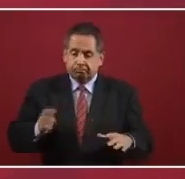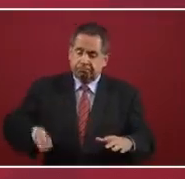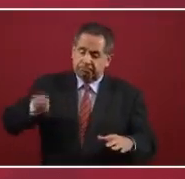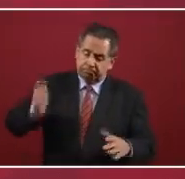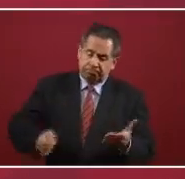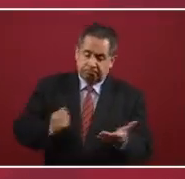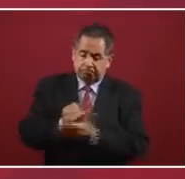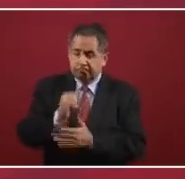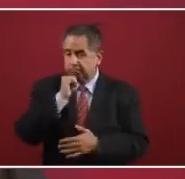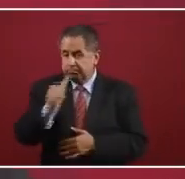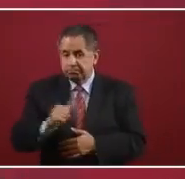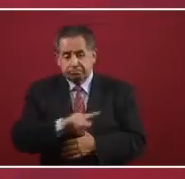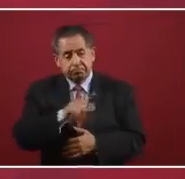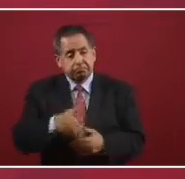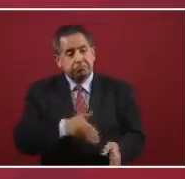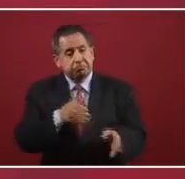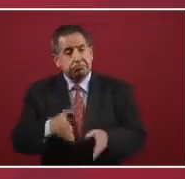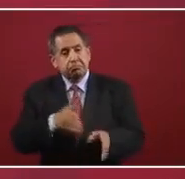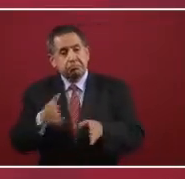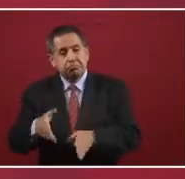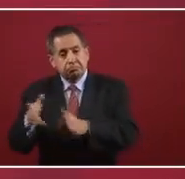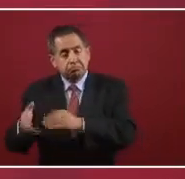sentenciados y llevan tiempo ahí,